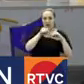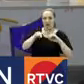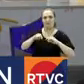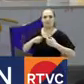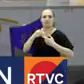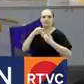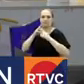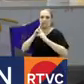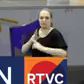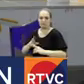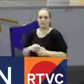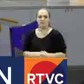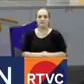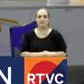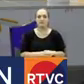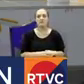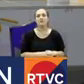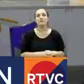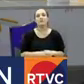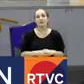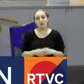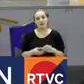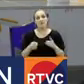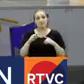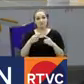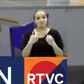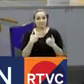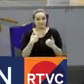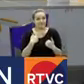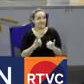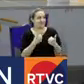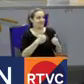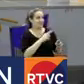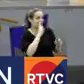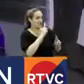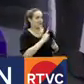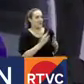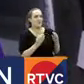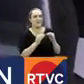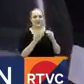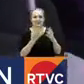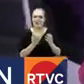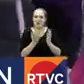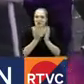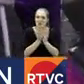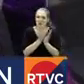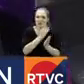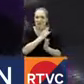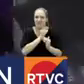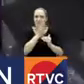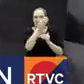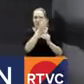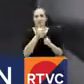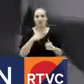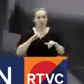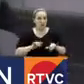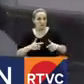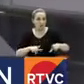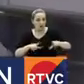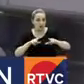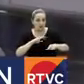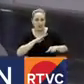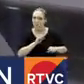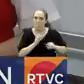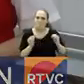la universidad, carreras relacionadas como para poder expandirlo y no quedarnos solamente en el colegio. En cuanto al proceso de patente del invento, la